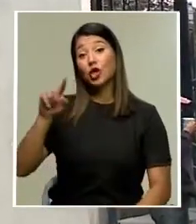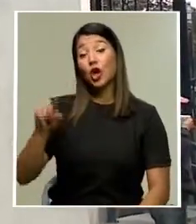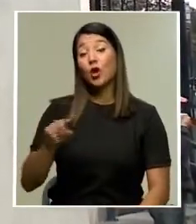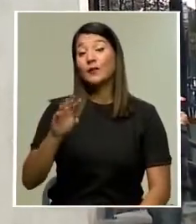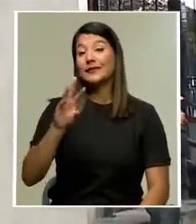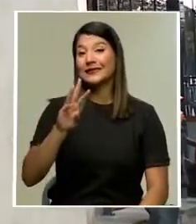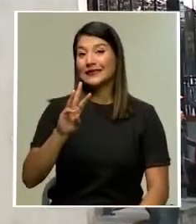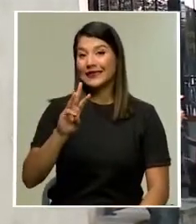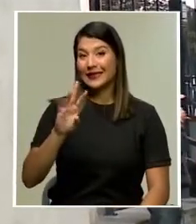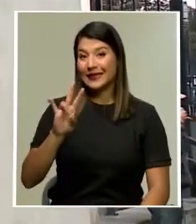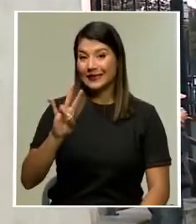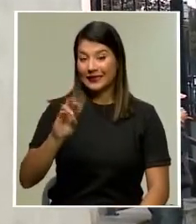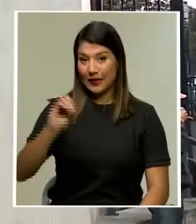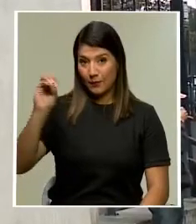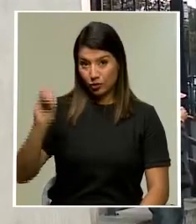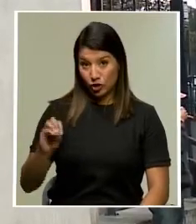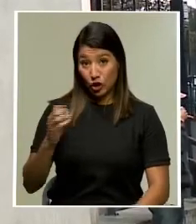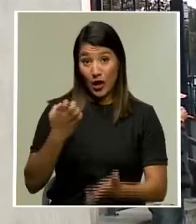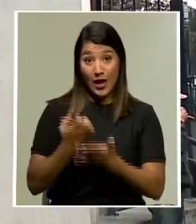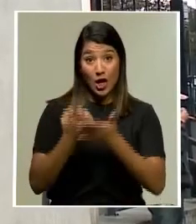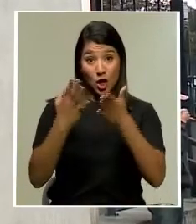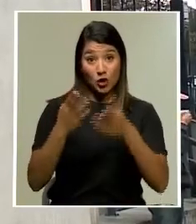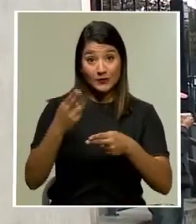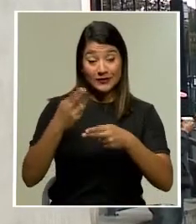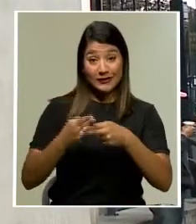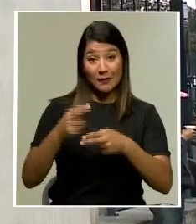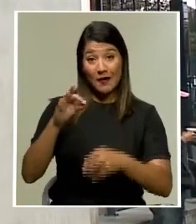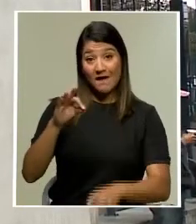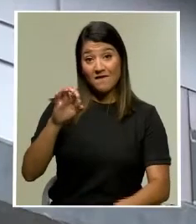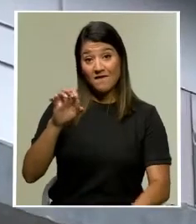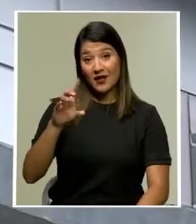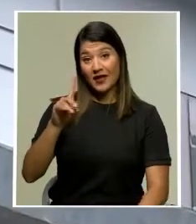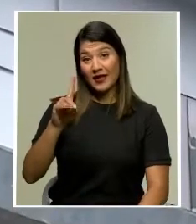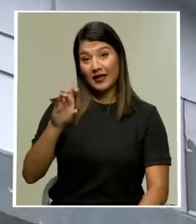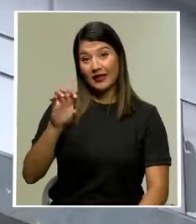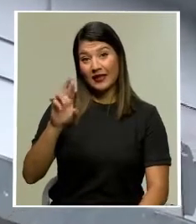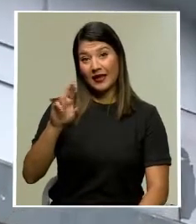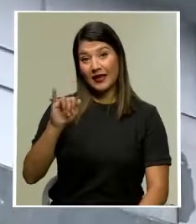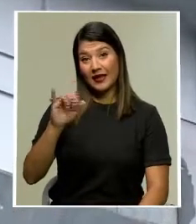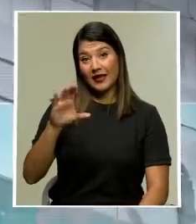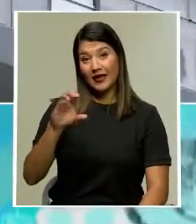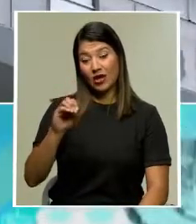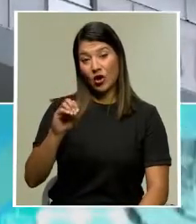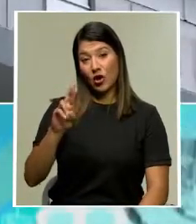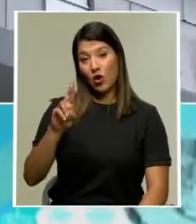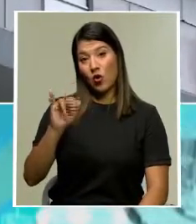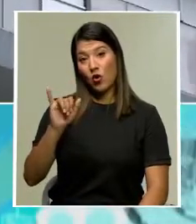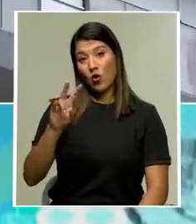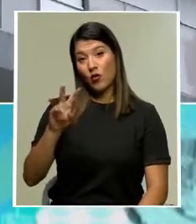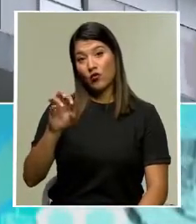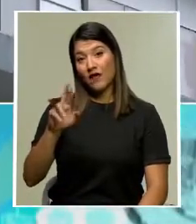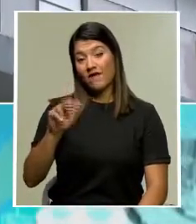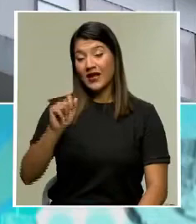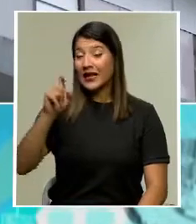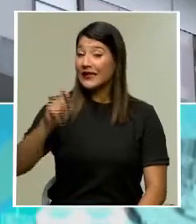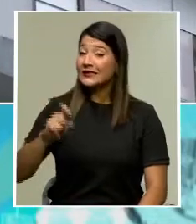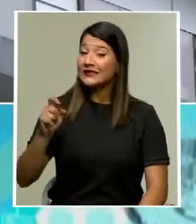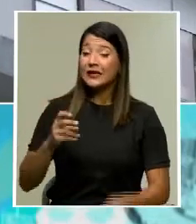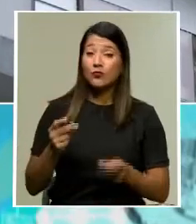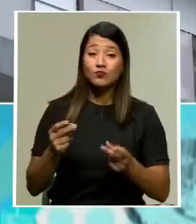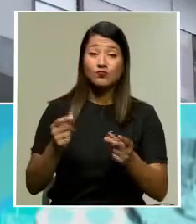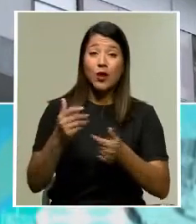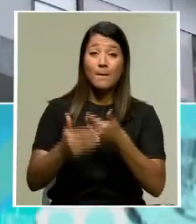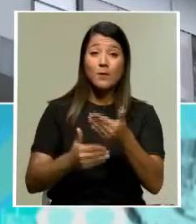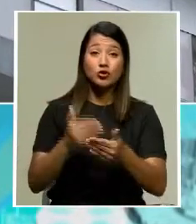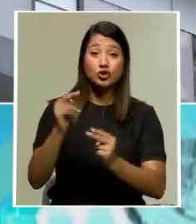28,67%. El economista Federico Rivera manifestó que es fundamental agilizar la negociación con el Fondo Monetario Internacional,